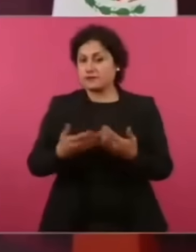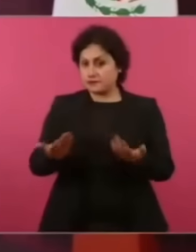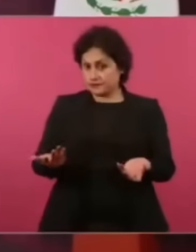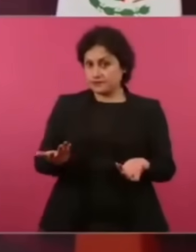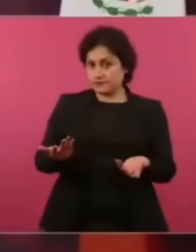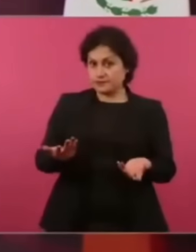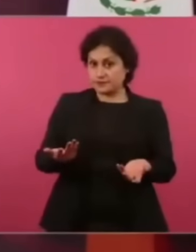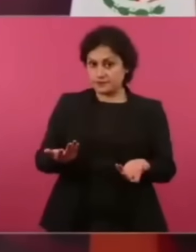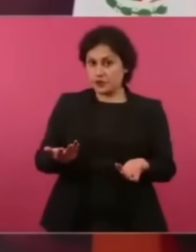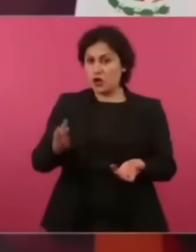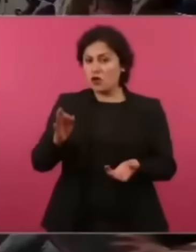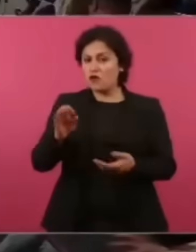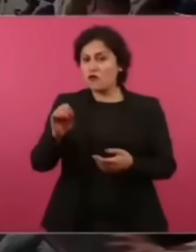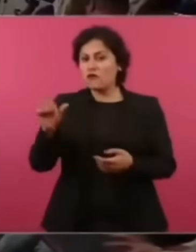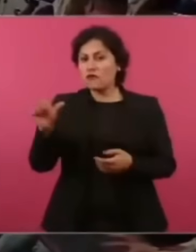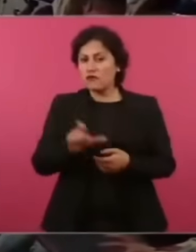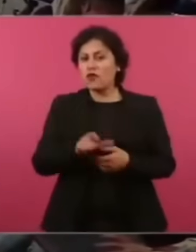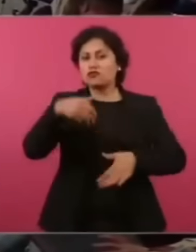¿Cuánto tiempo vivió ahí?